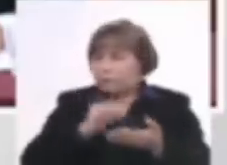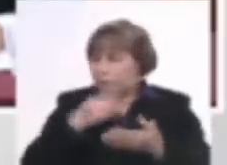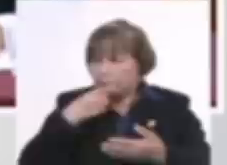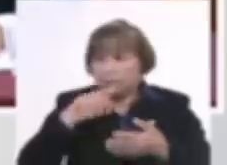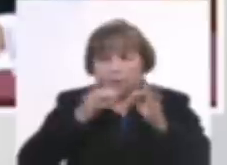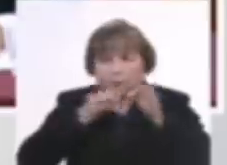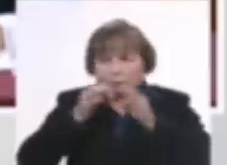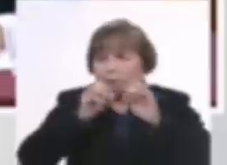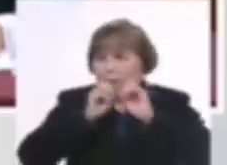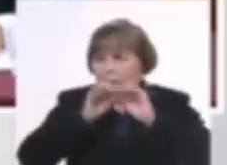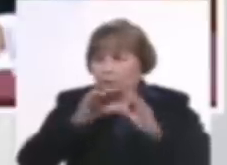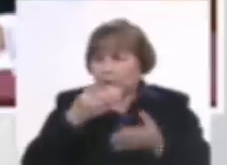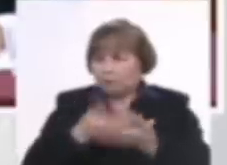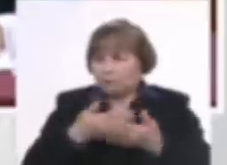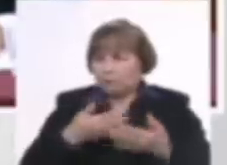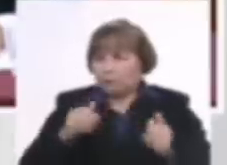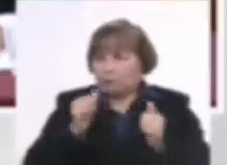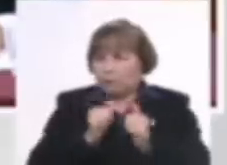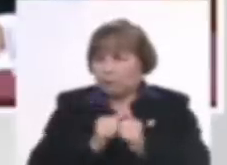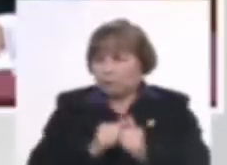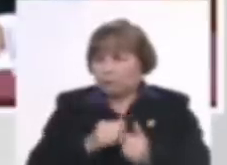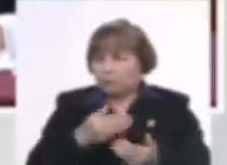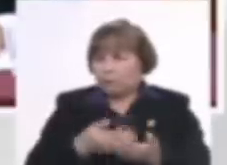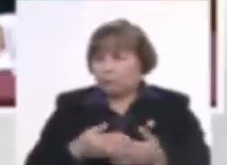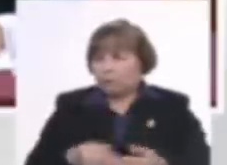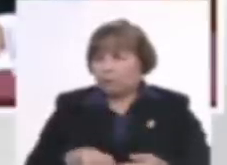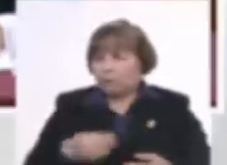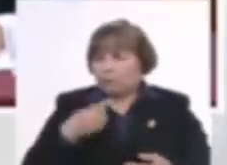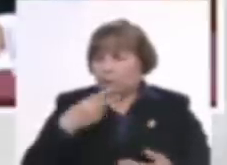quede claro su respuesta.